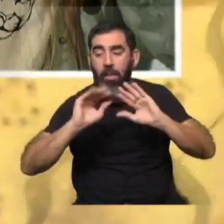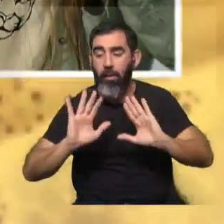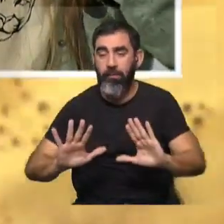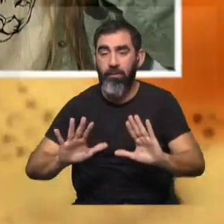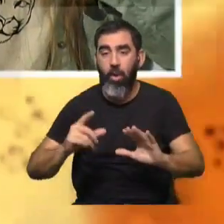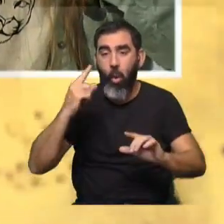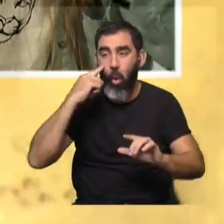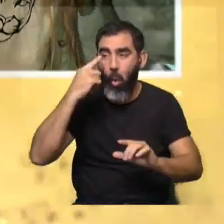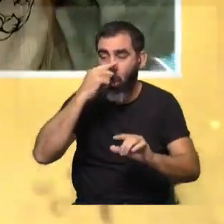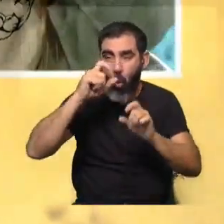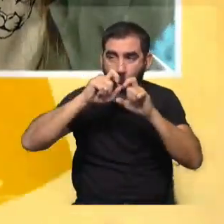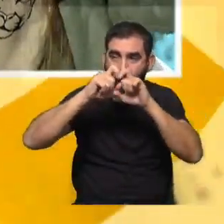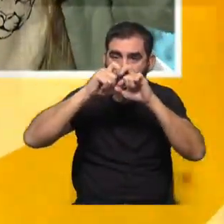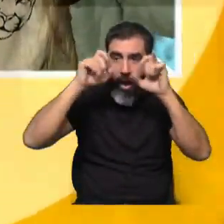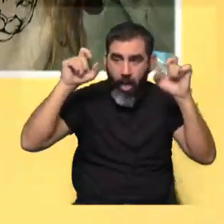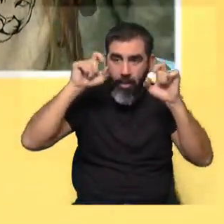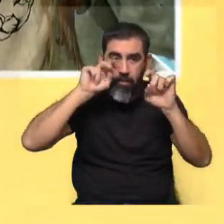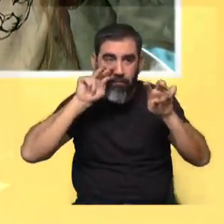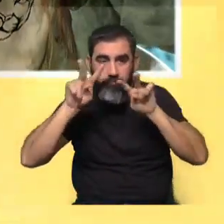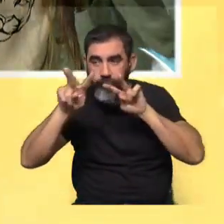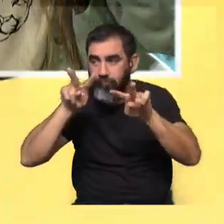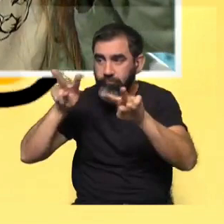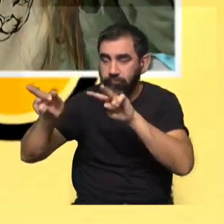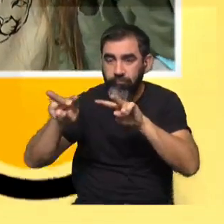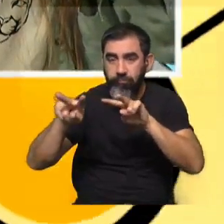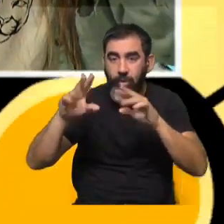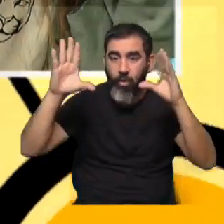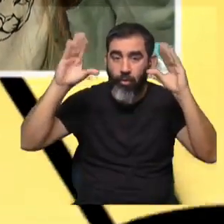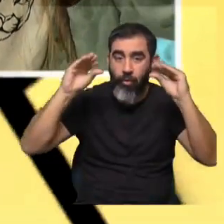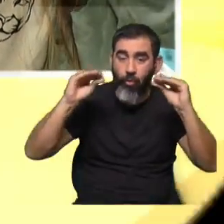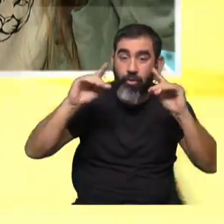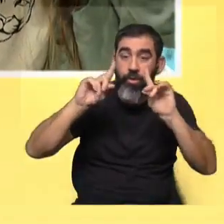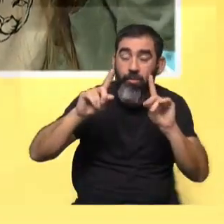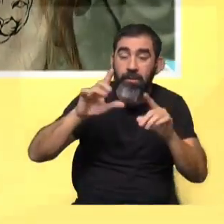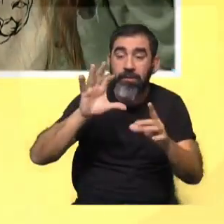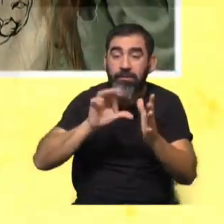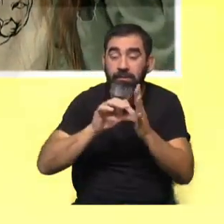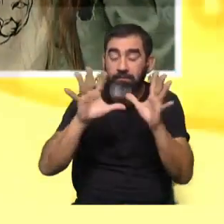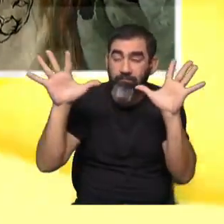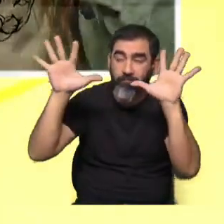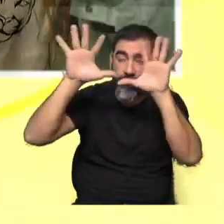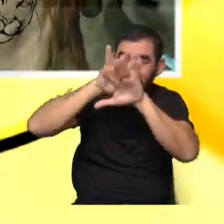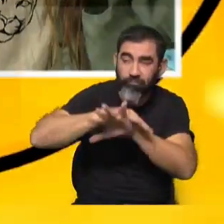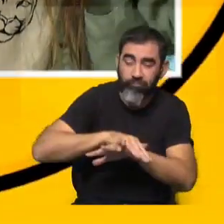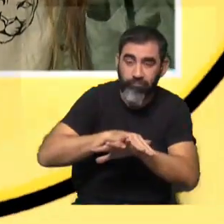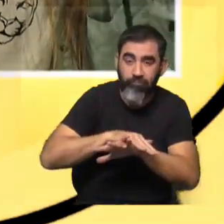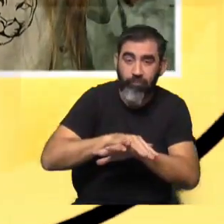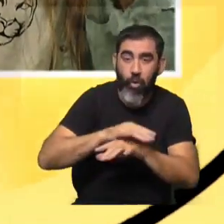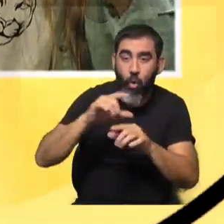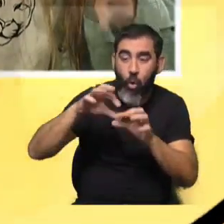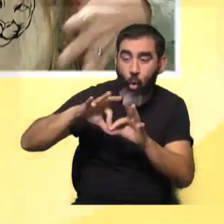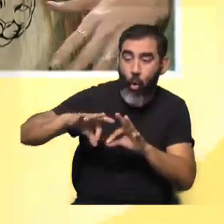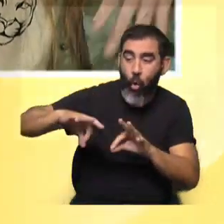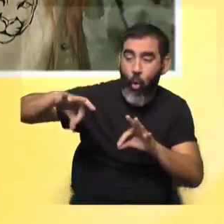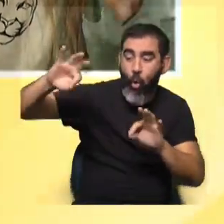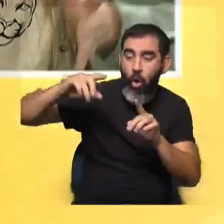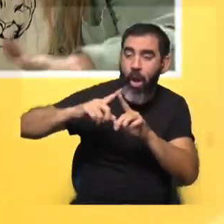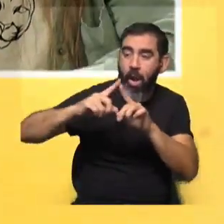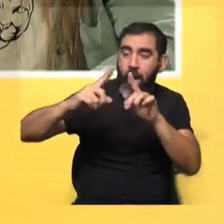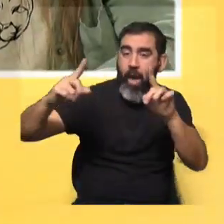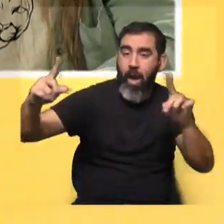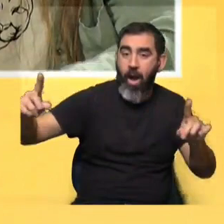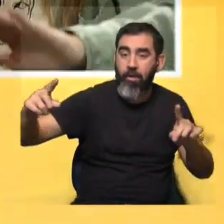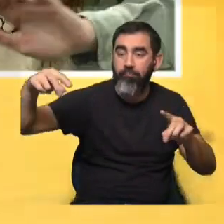Ojos grandes para ver en la noche y en un ecosistema que no es despejado, cola larga y ancha que te sirva como